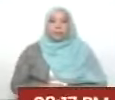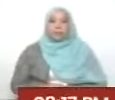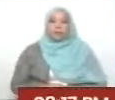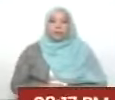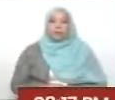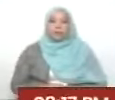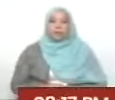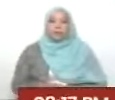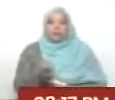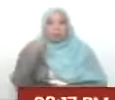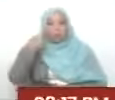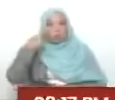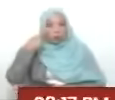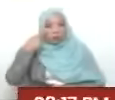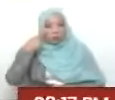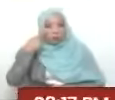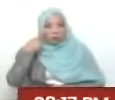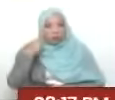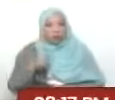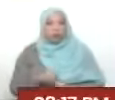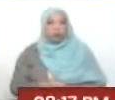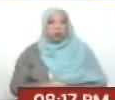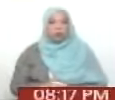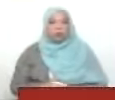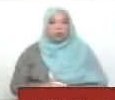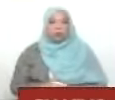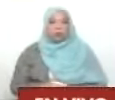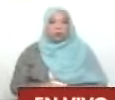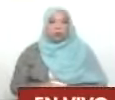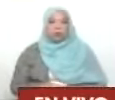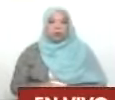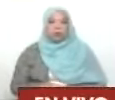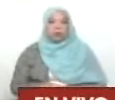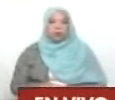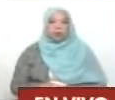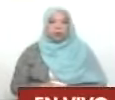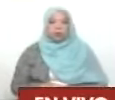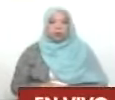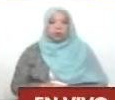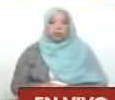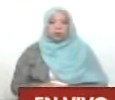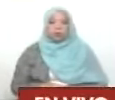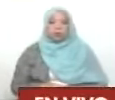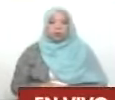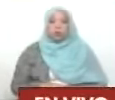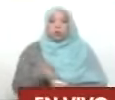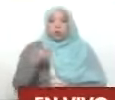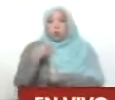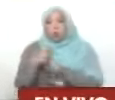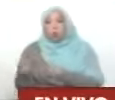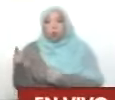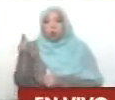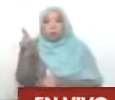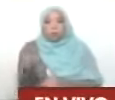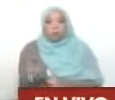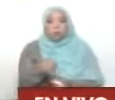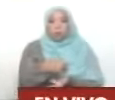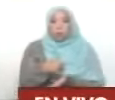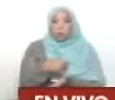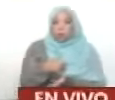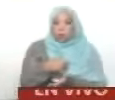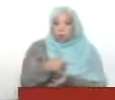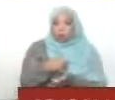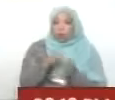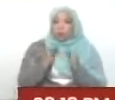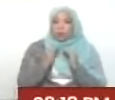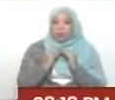Te estaré viendo, Ecarri. Y por aquí, mira, me trae otro pataruco. Yo tengo los nueve patarucos así, Héctor, en mi casa.